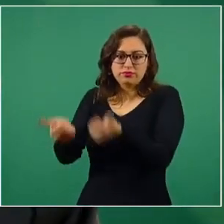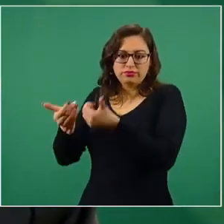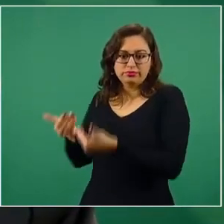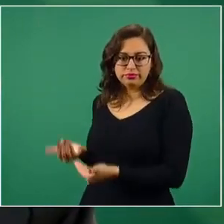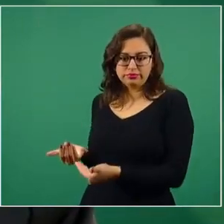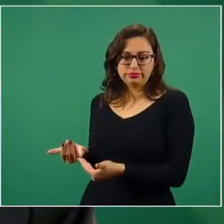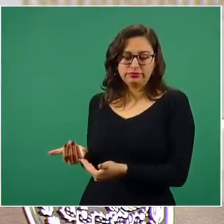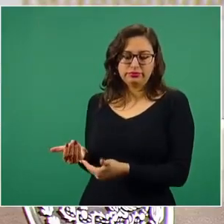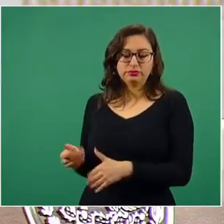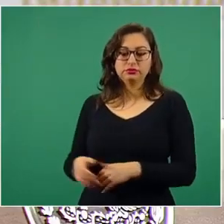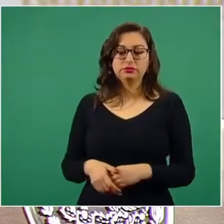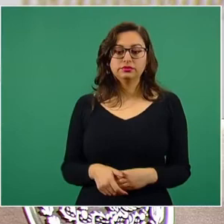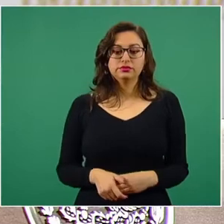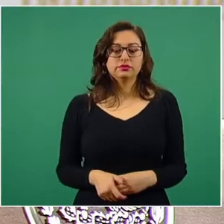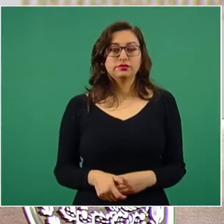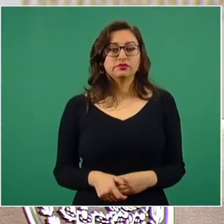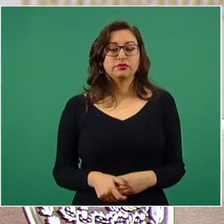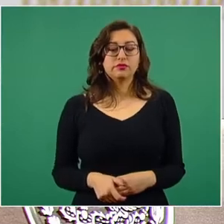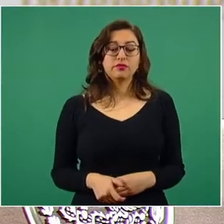Son